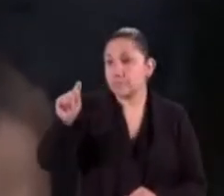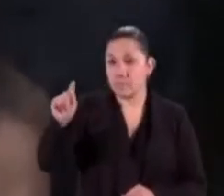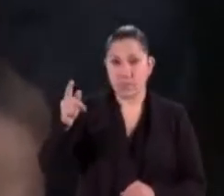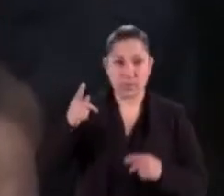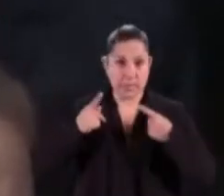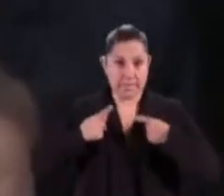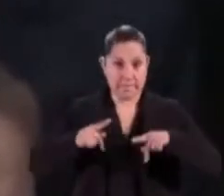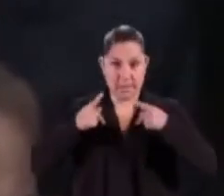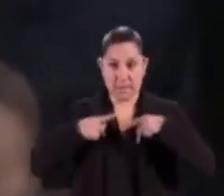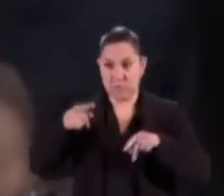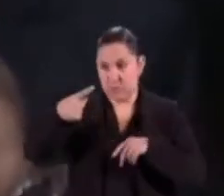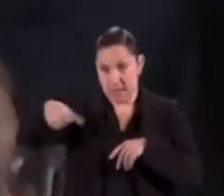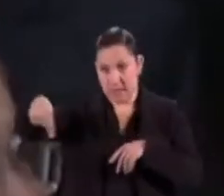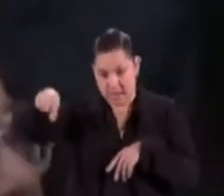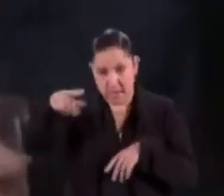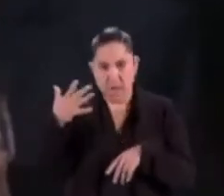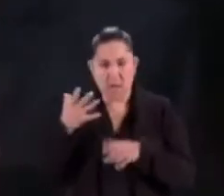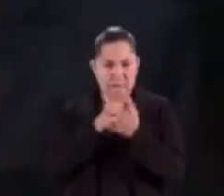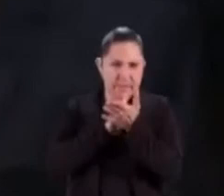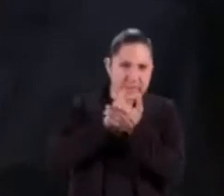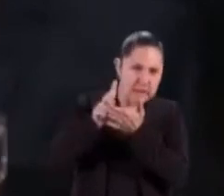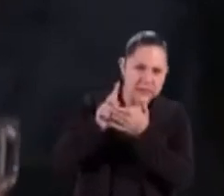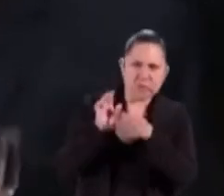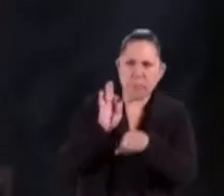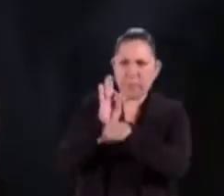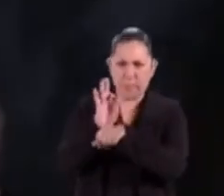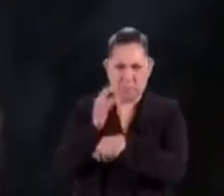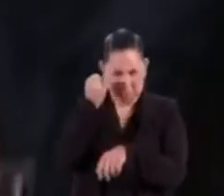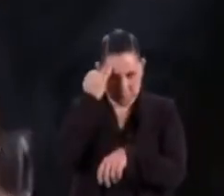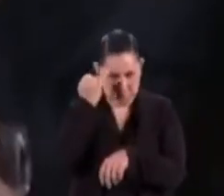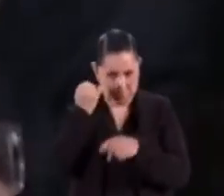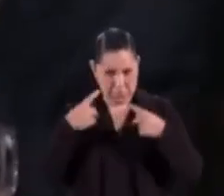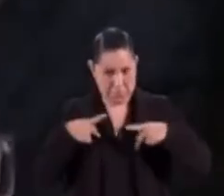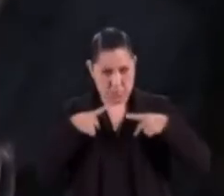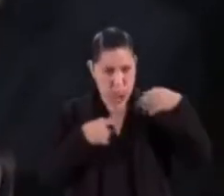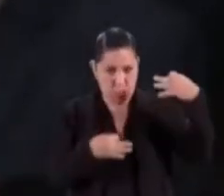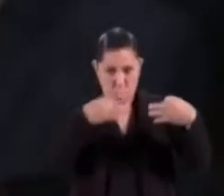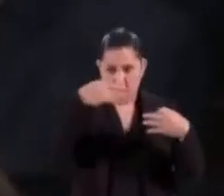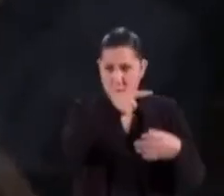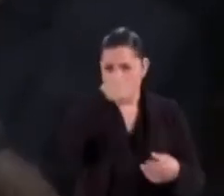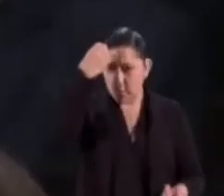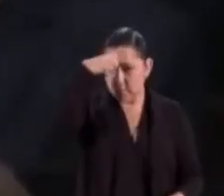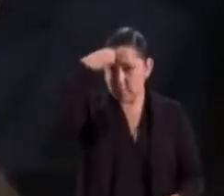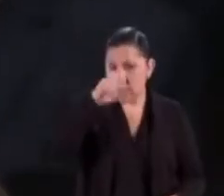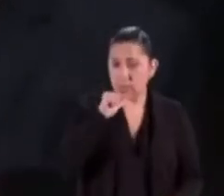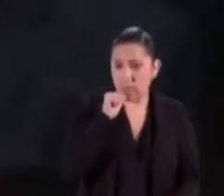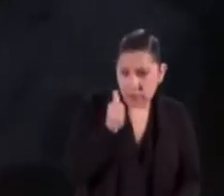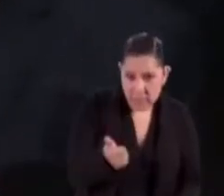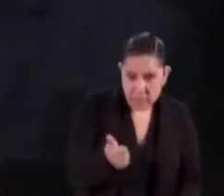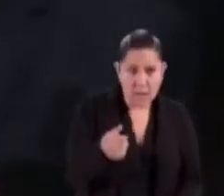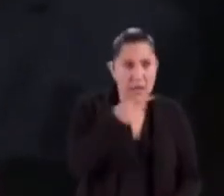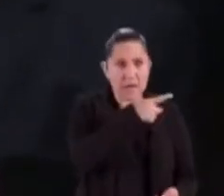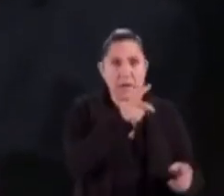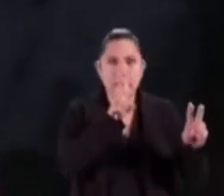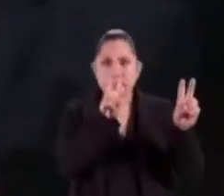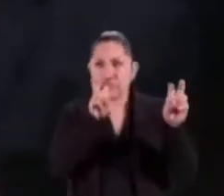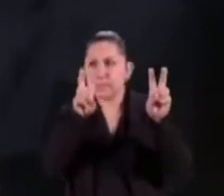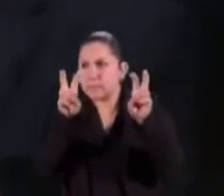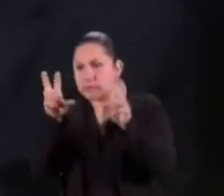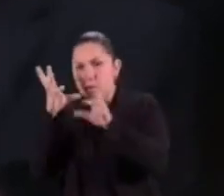derechos sean juzgadores, sin experiencia, sin una capacitación adecuada y, peor